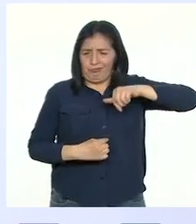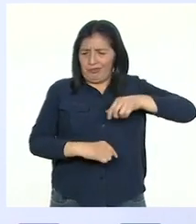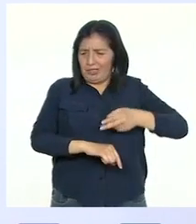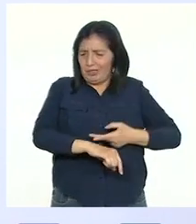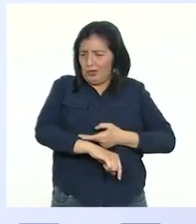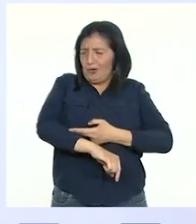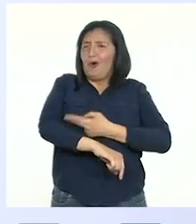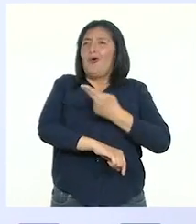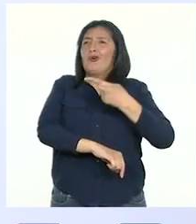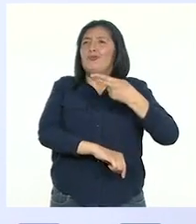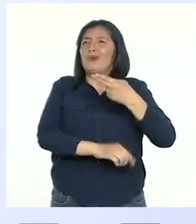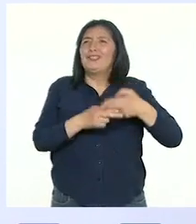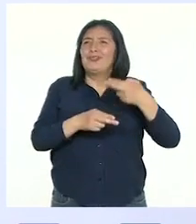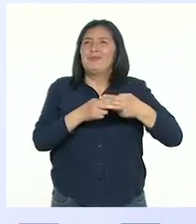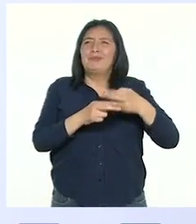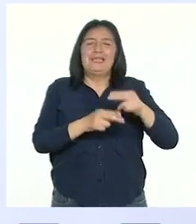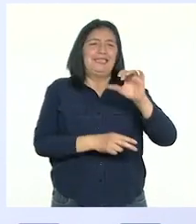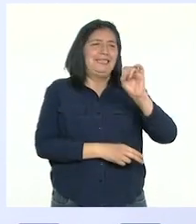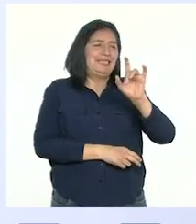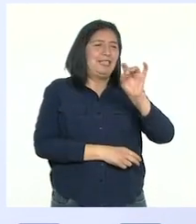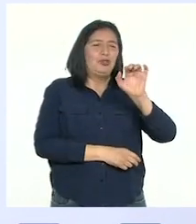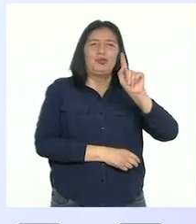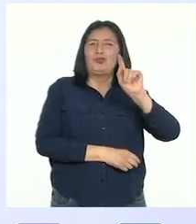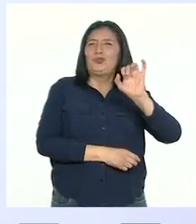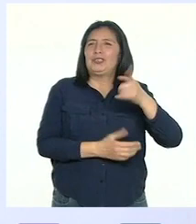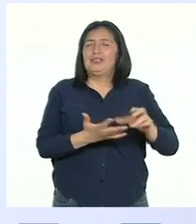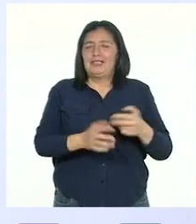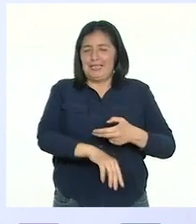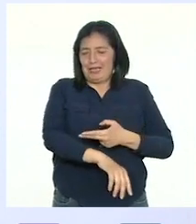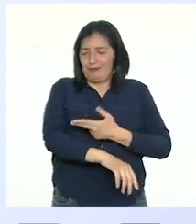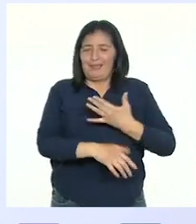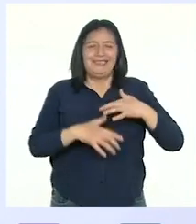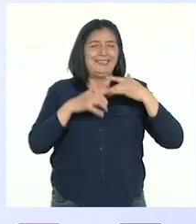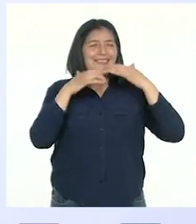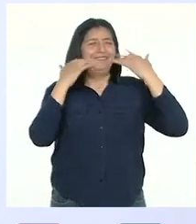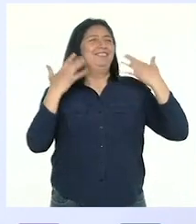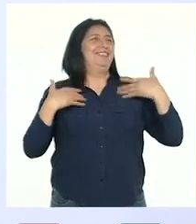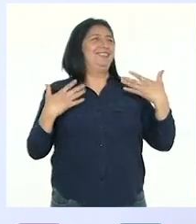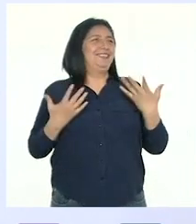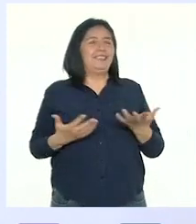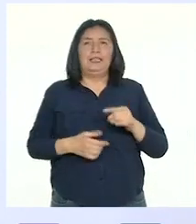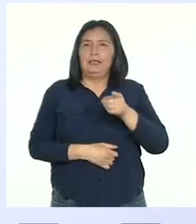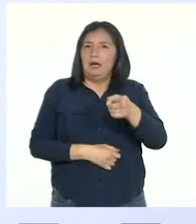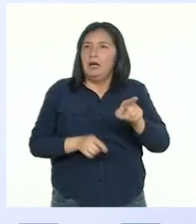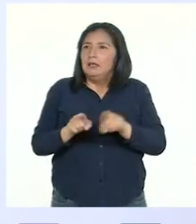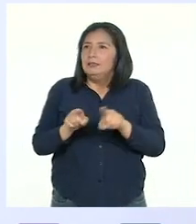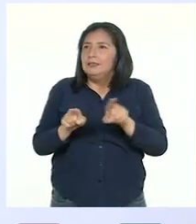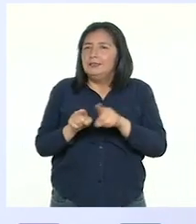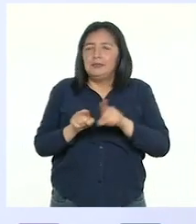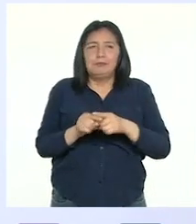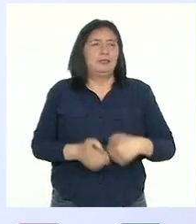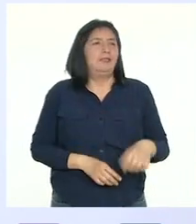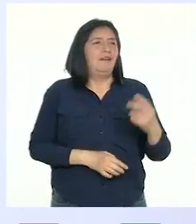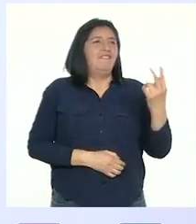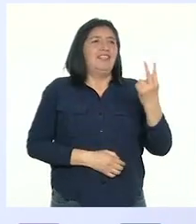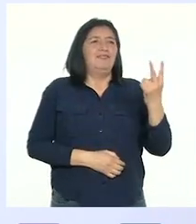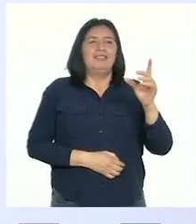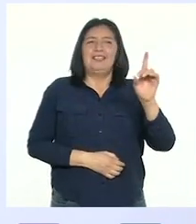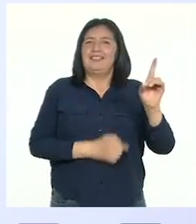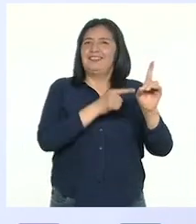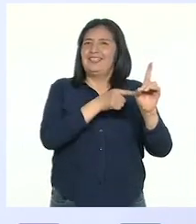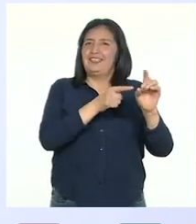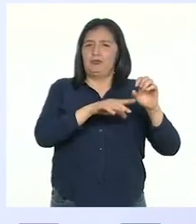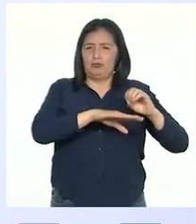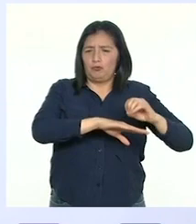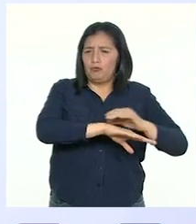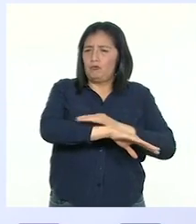hormona serotonina, llamada también la hormona de la felicidad, y también de vitamina D. Esto